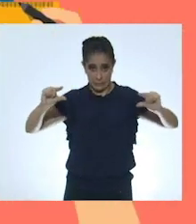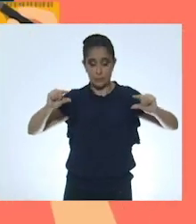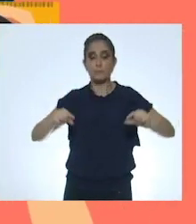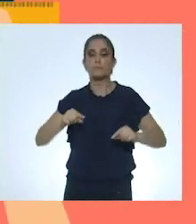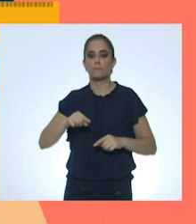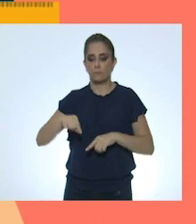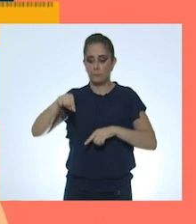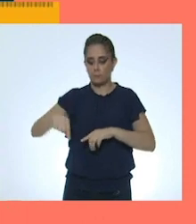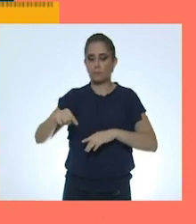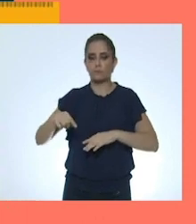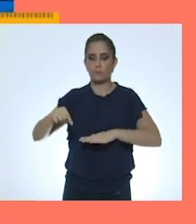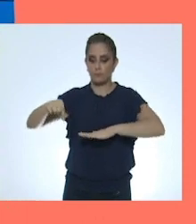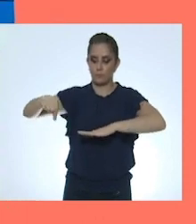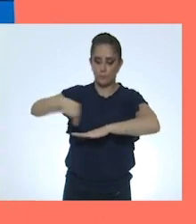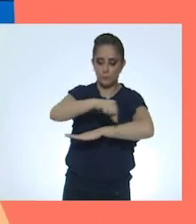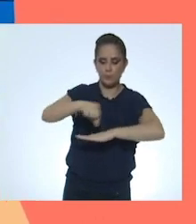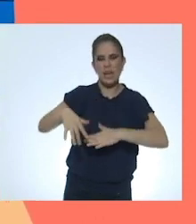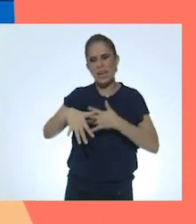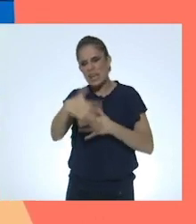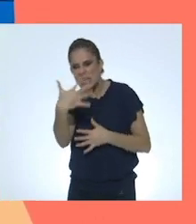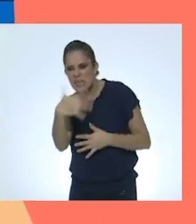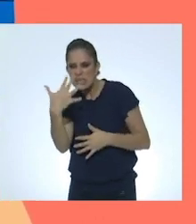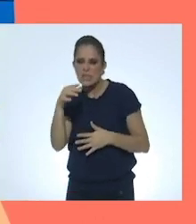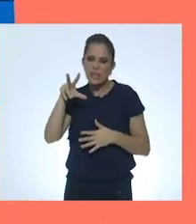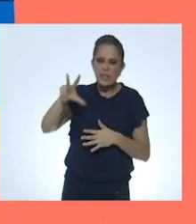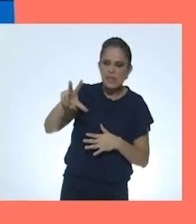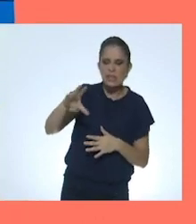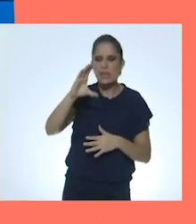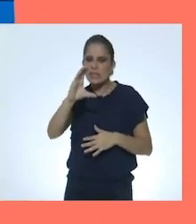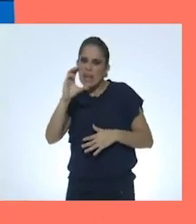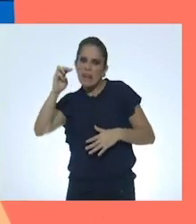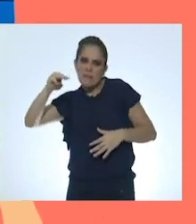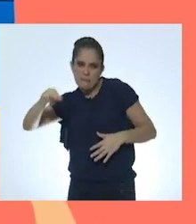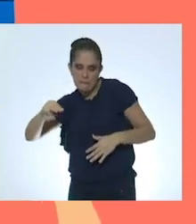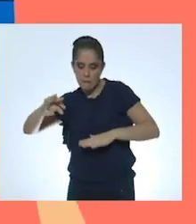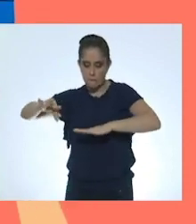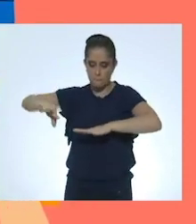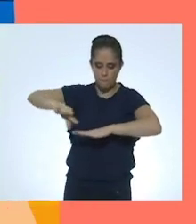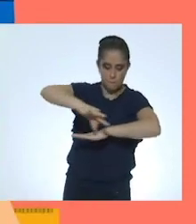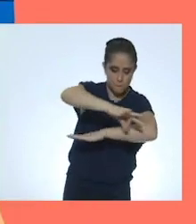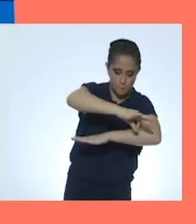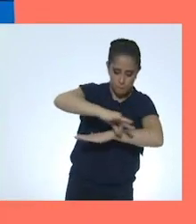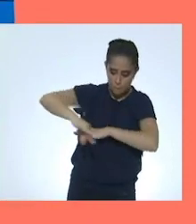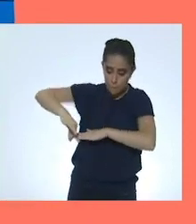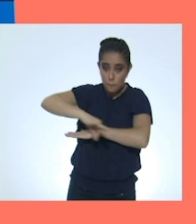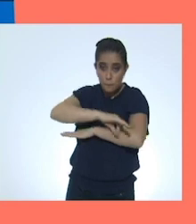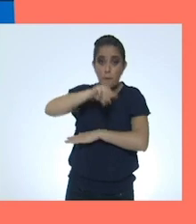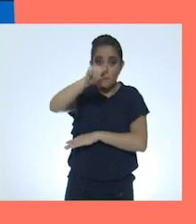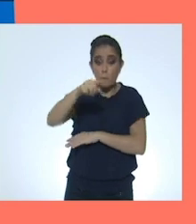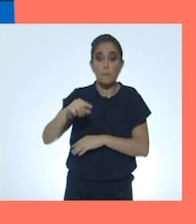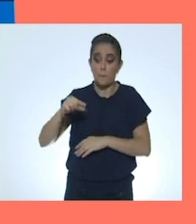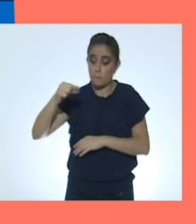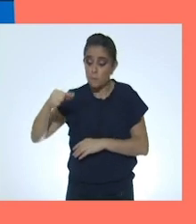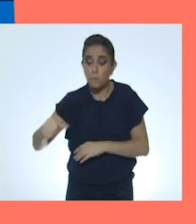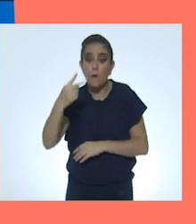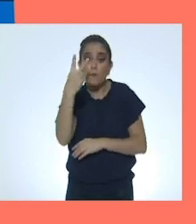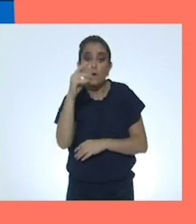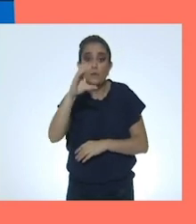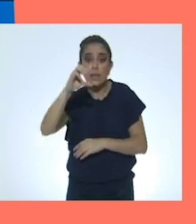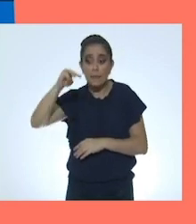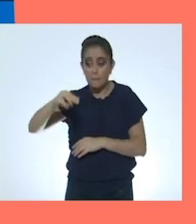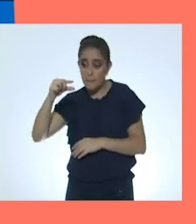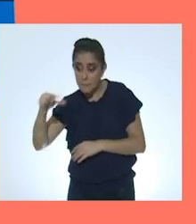el plumón o la pluma de 15 a 18 centímetros de largo de un lado, dejando un margen de